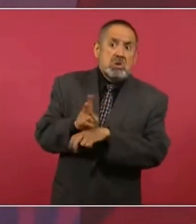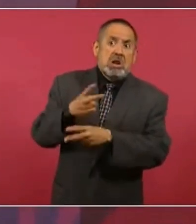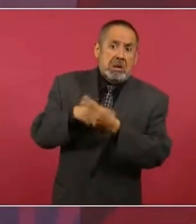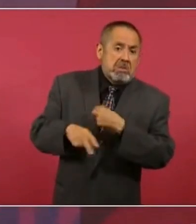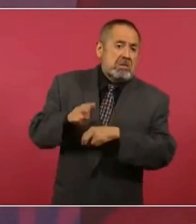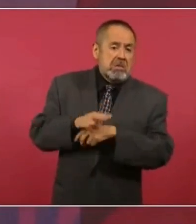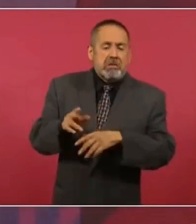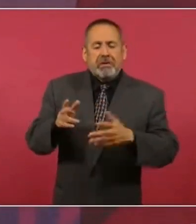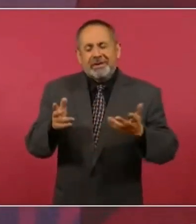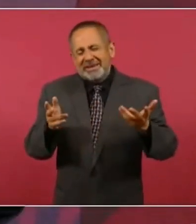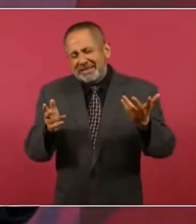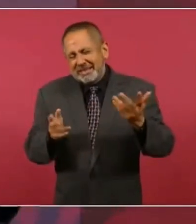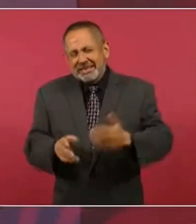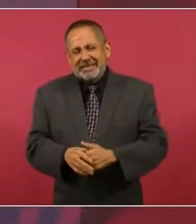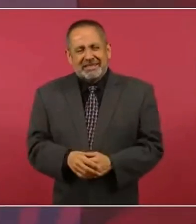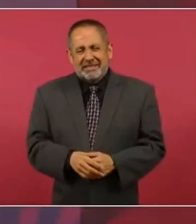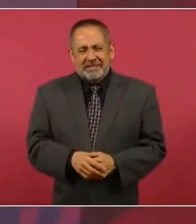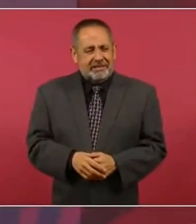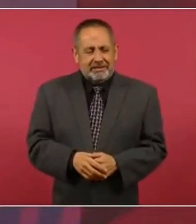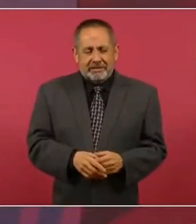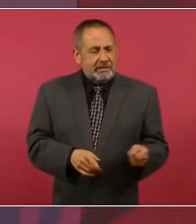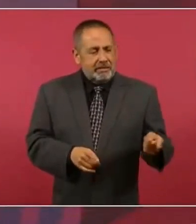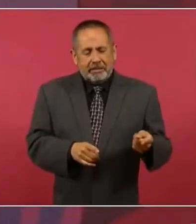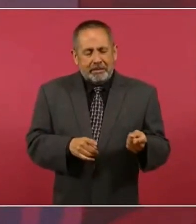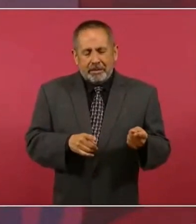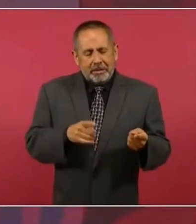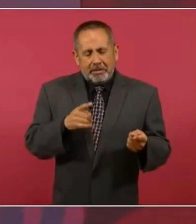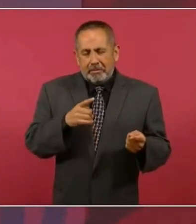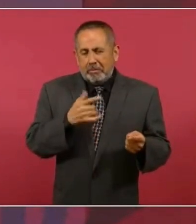Y se ensartan.